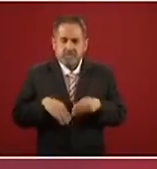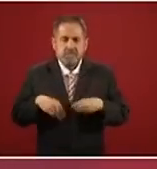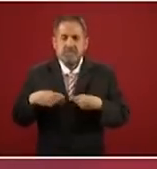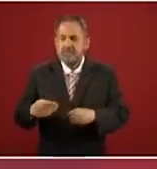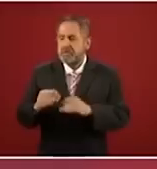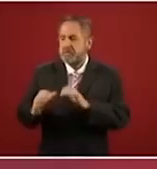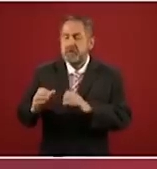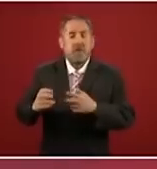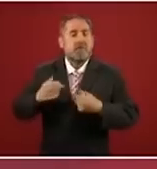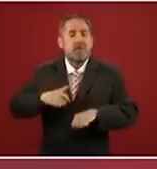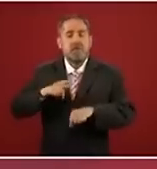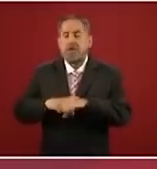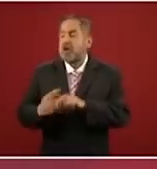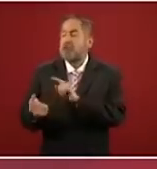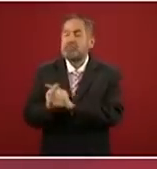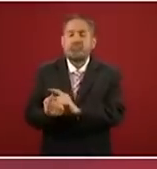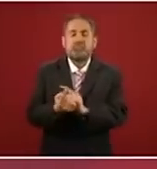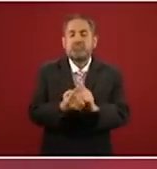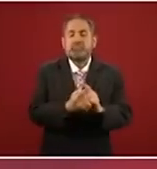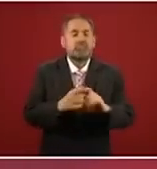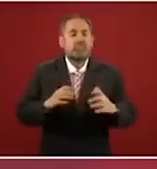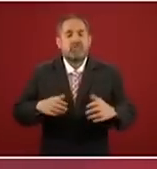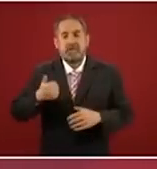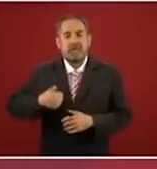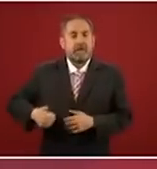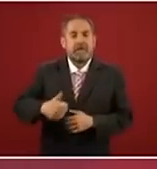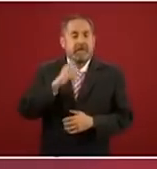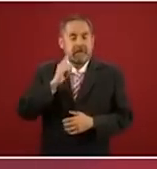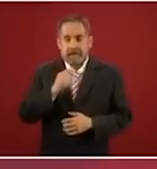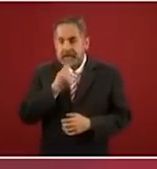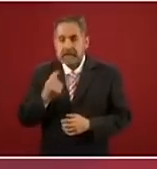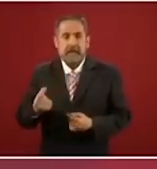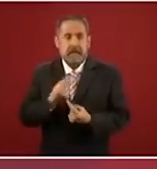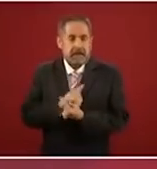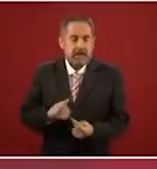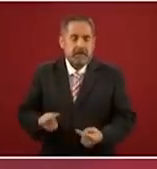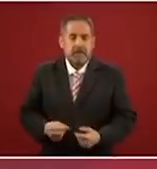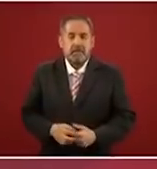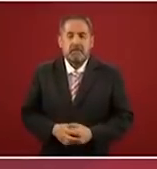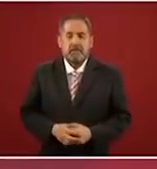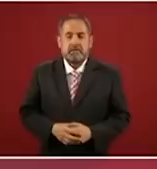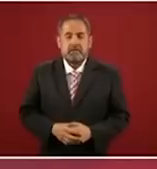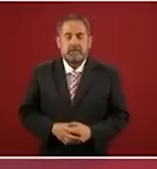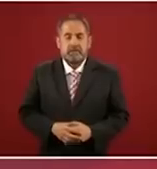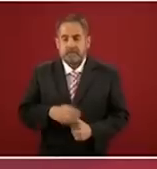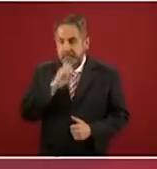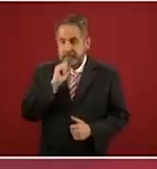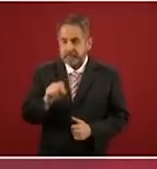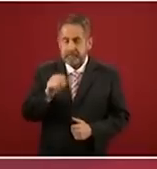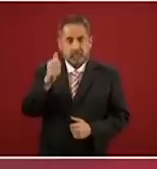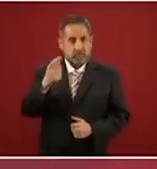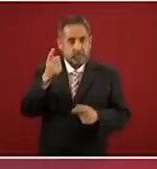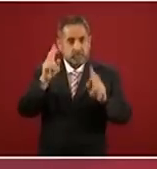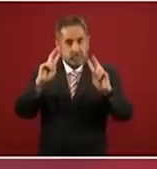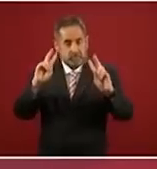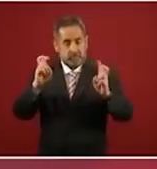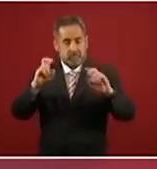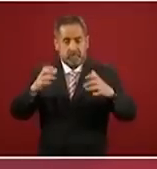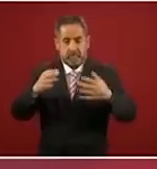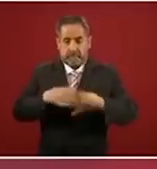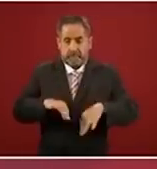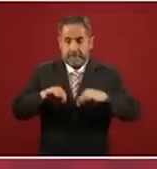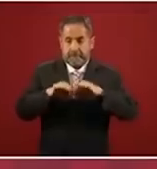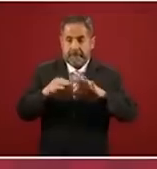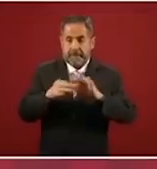personalizado a cada niño y niño un tema importante que está